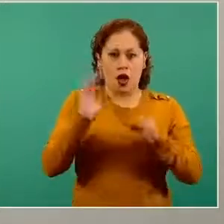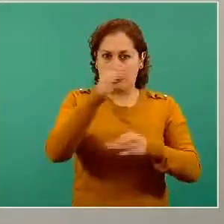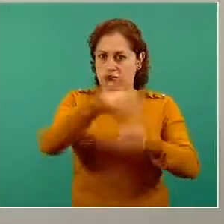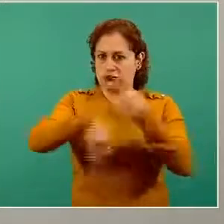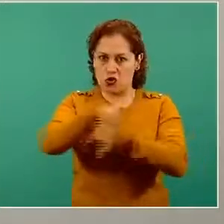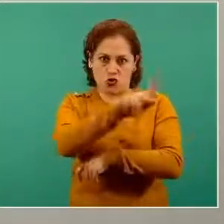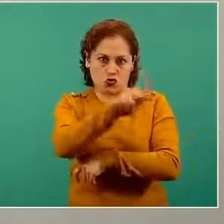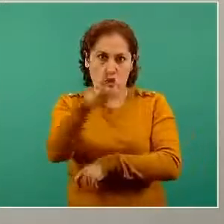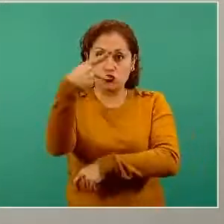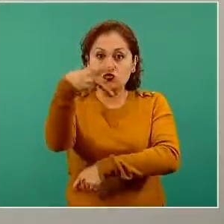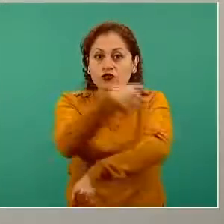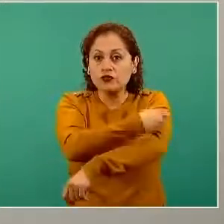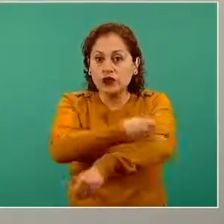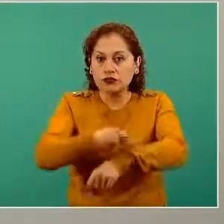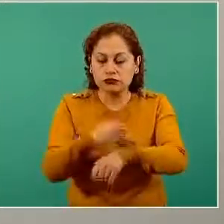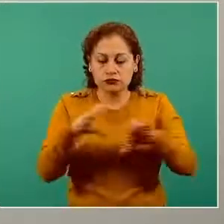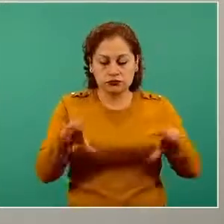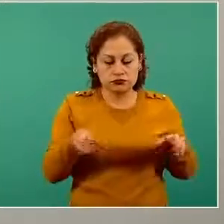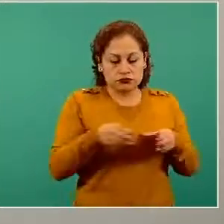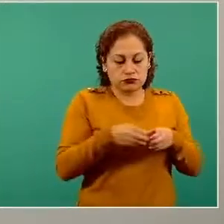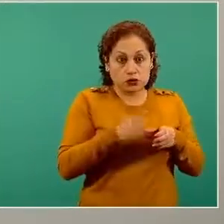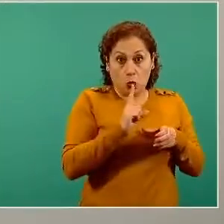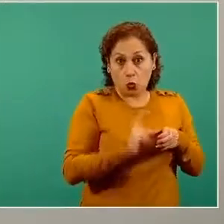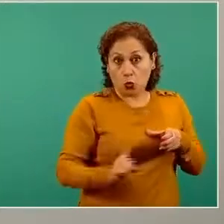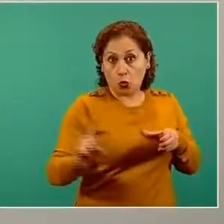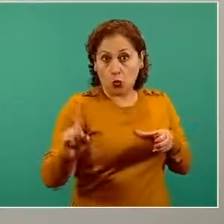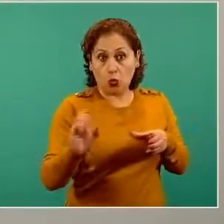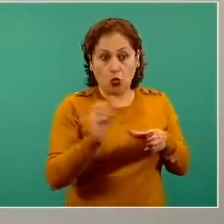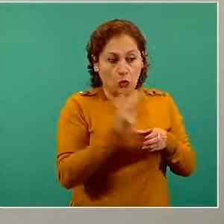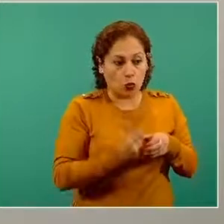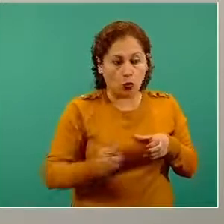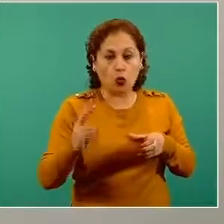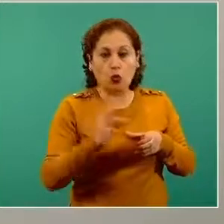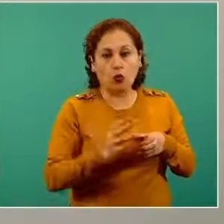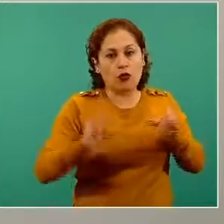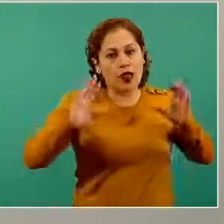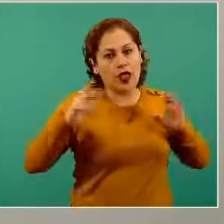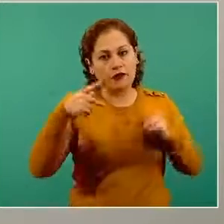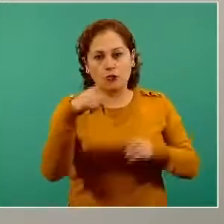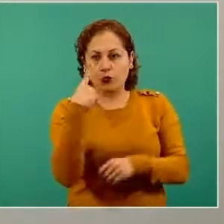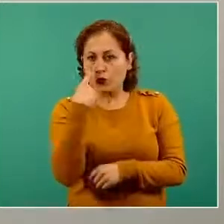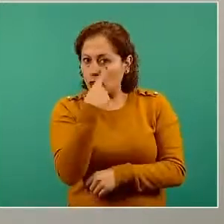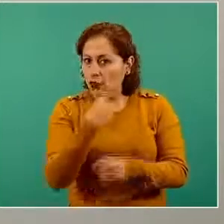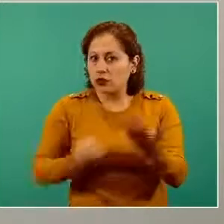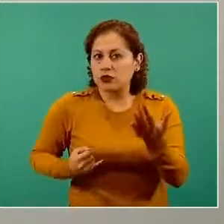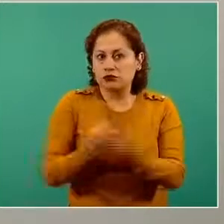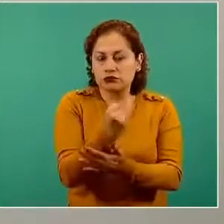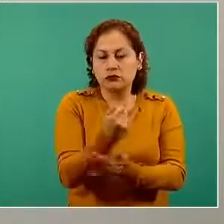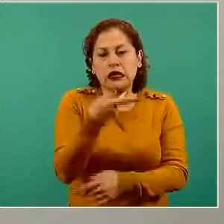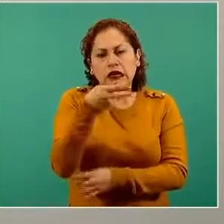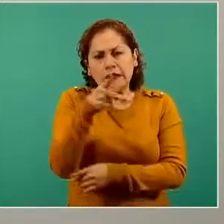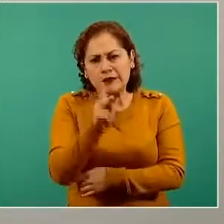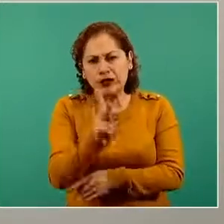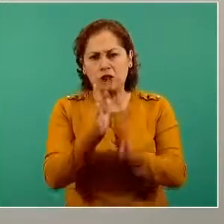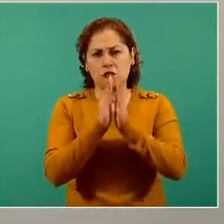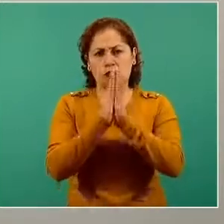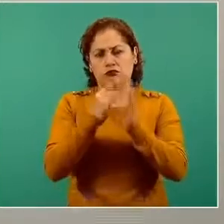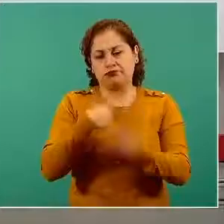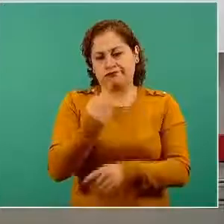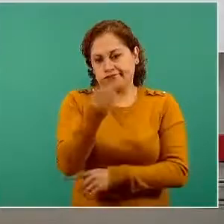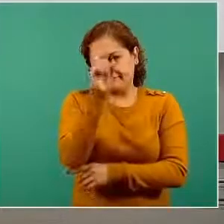de si en estas semanas que vienen no es necesario, no se considera una actividad